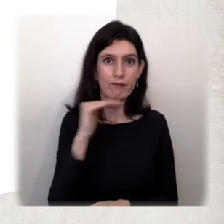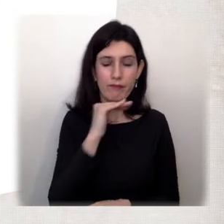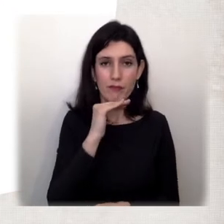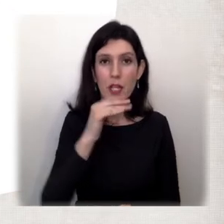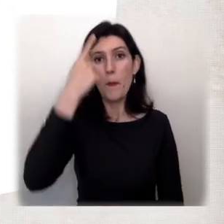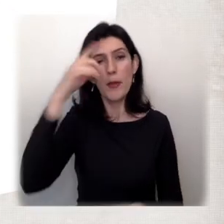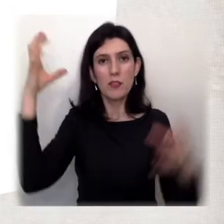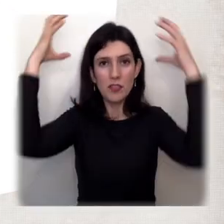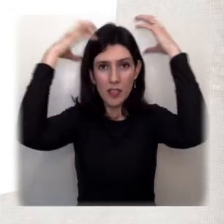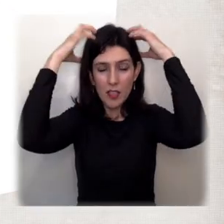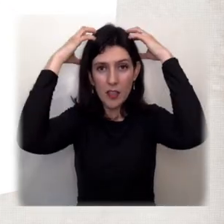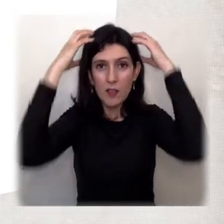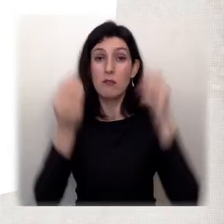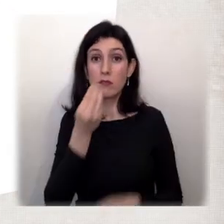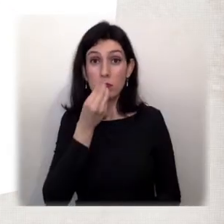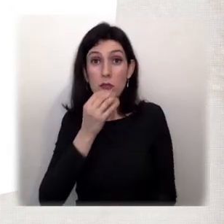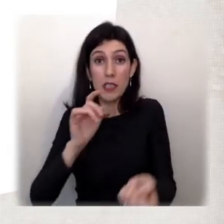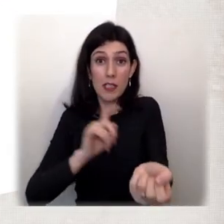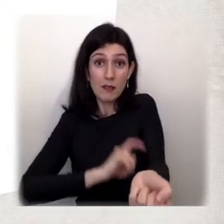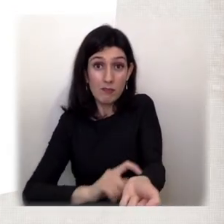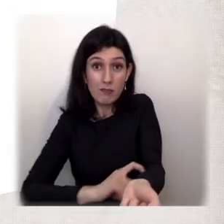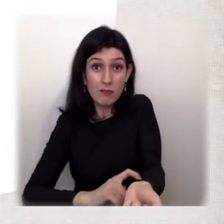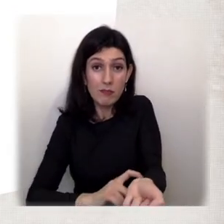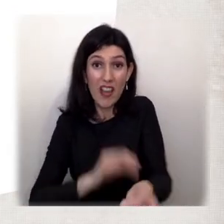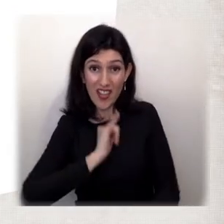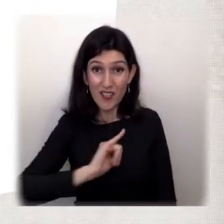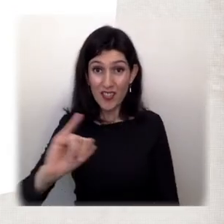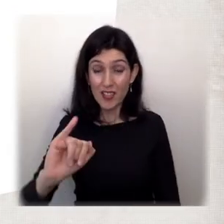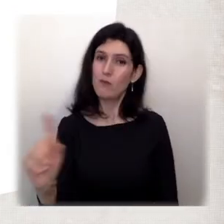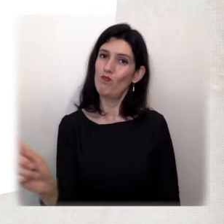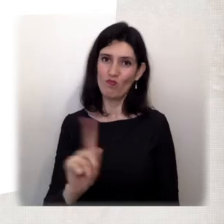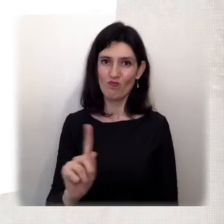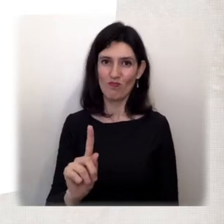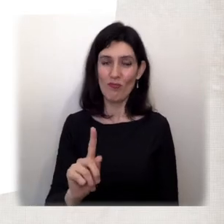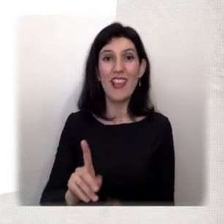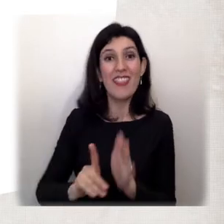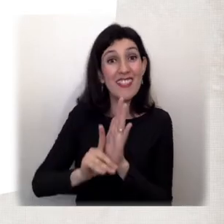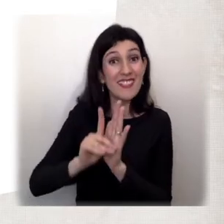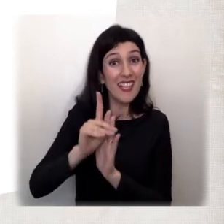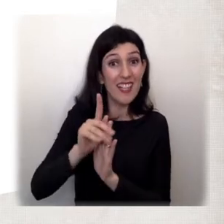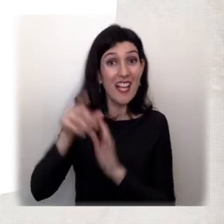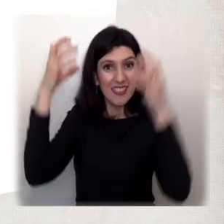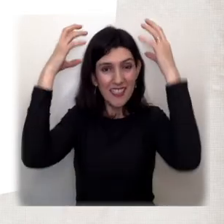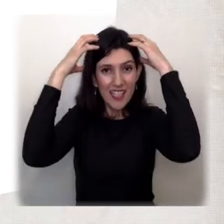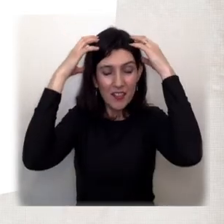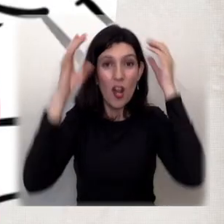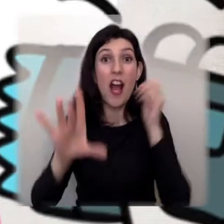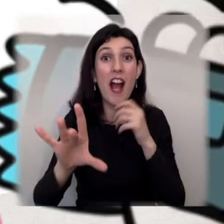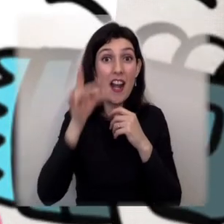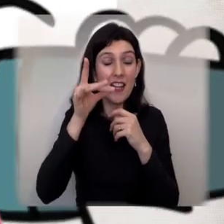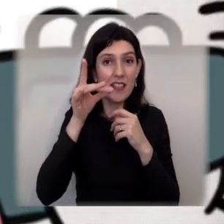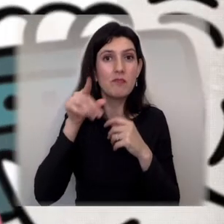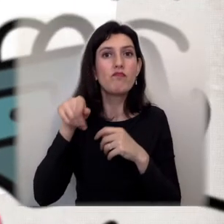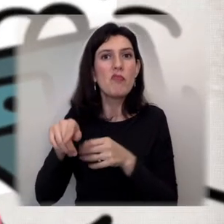y los nutrientes no son infinitos. Al desarrollarse, el cerebro privilegia los caminos más transitados. Es por esto que a cierta